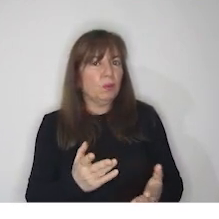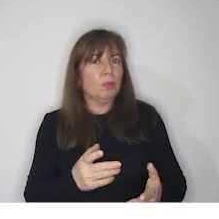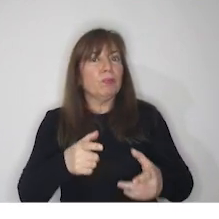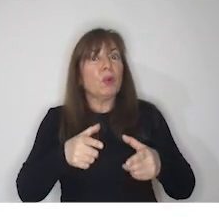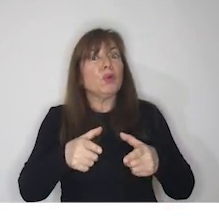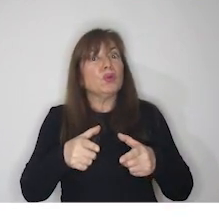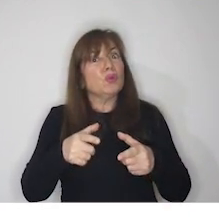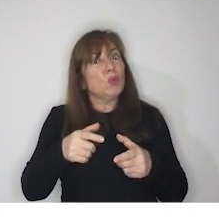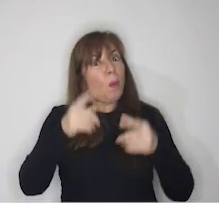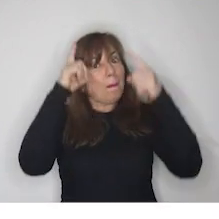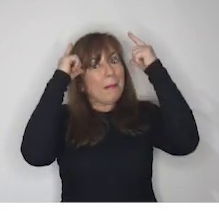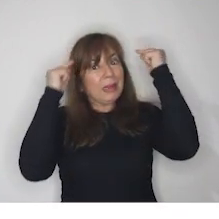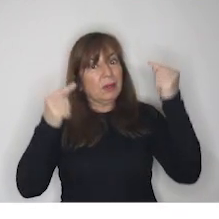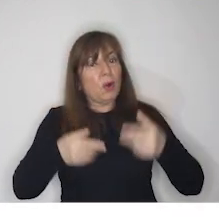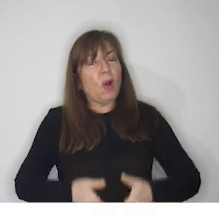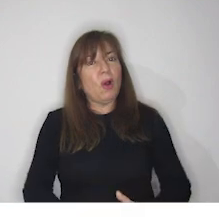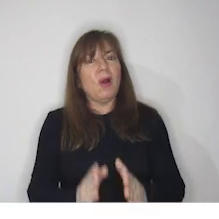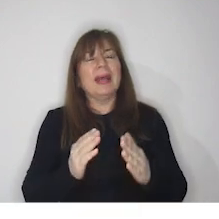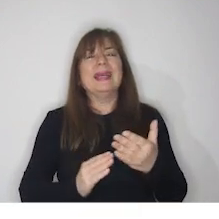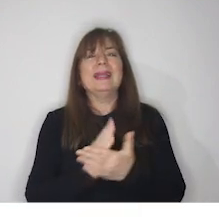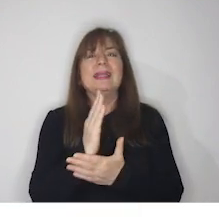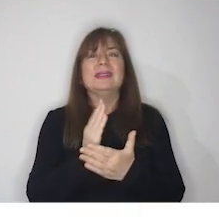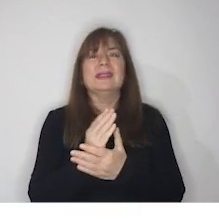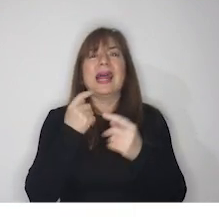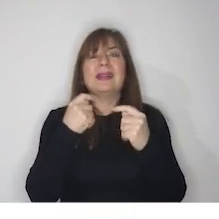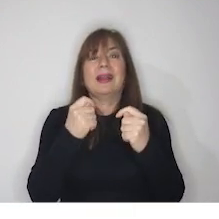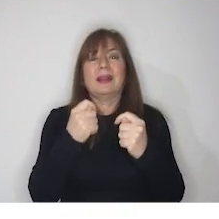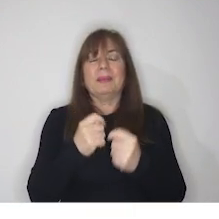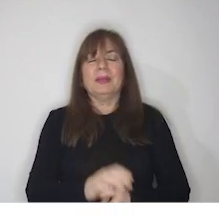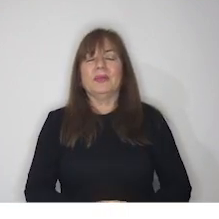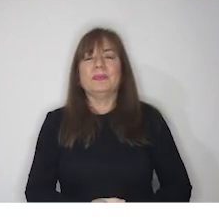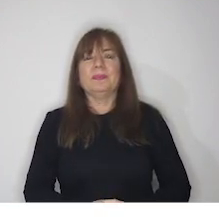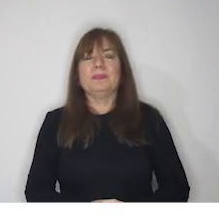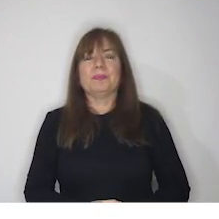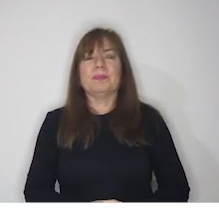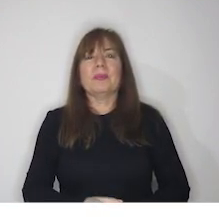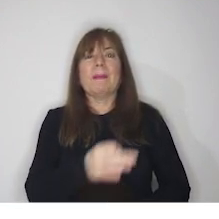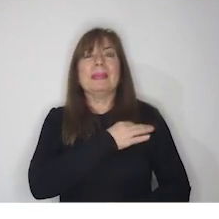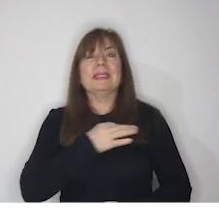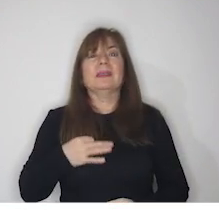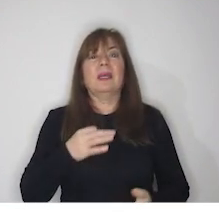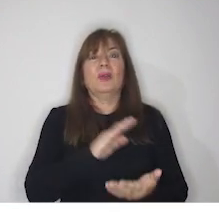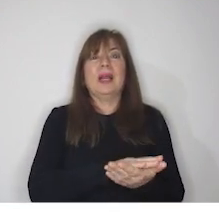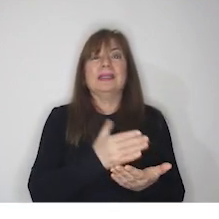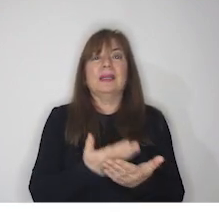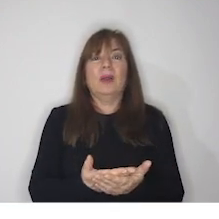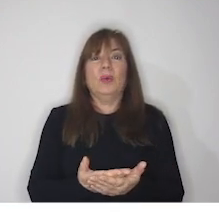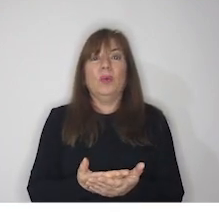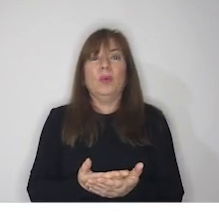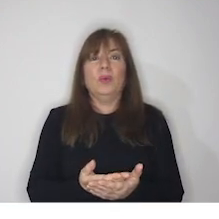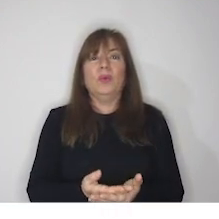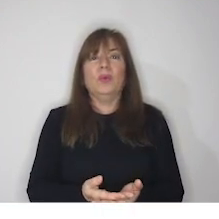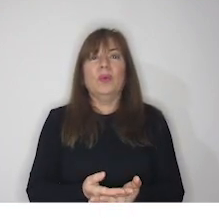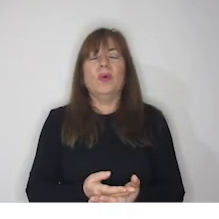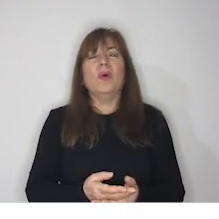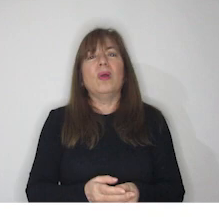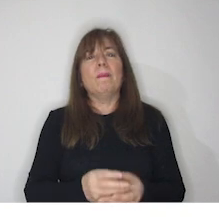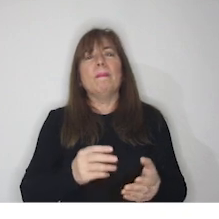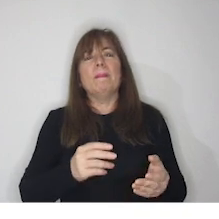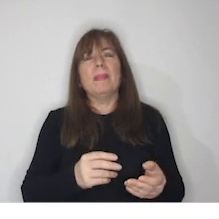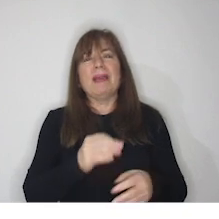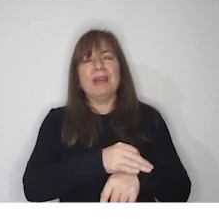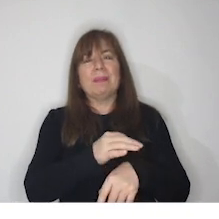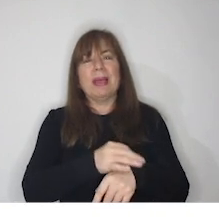característica propia, la que debe ser evaluada lo más pronto posible por tu matrona para iniciar el tratamiento correspondiente. Según